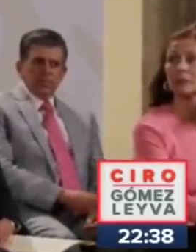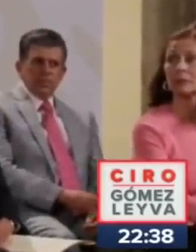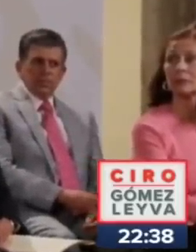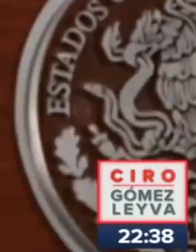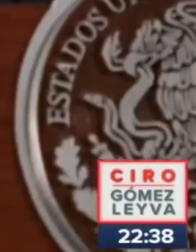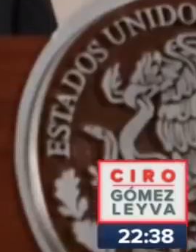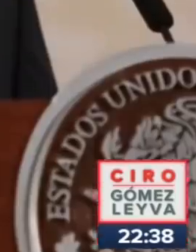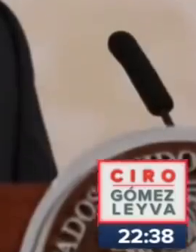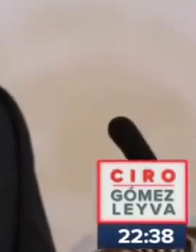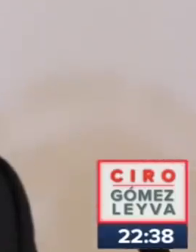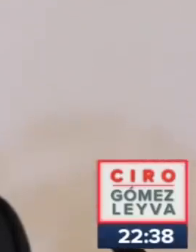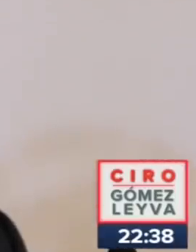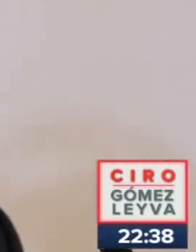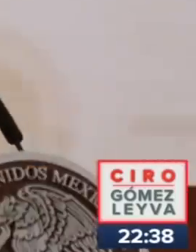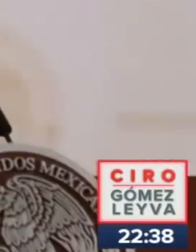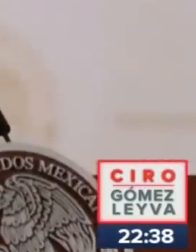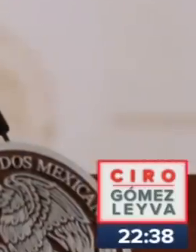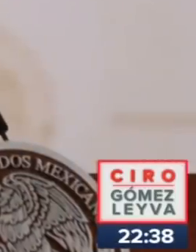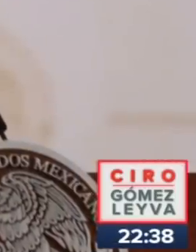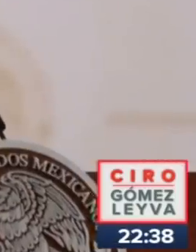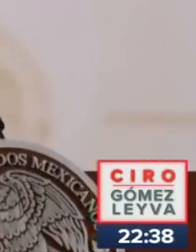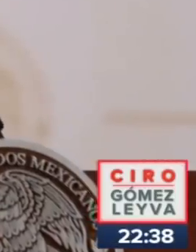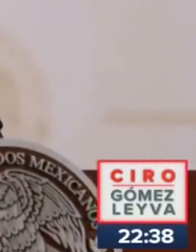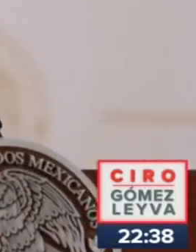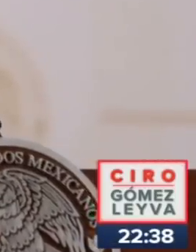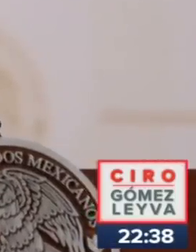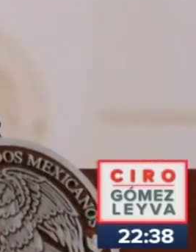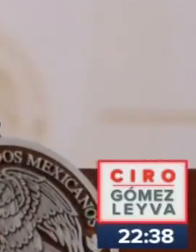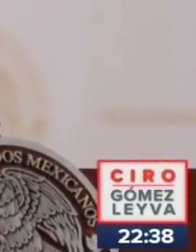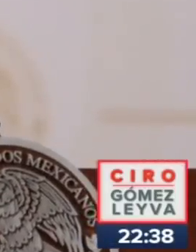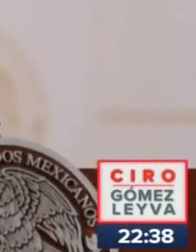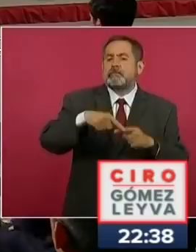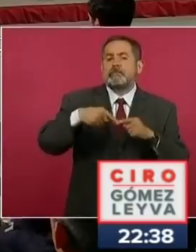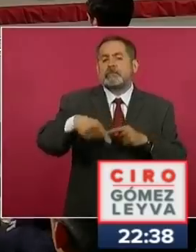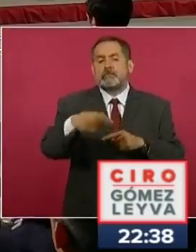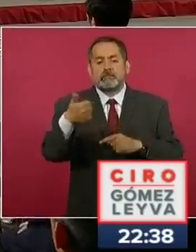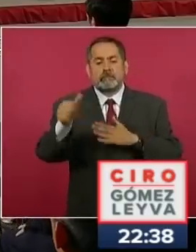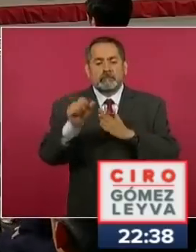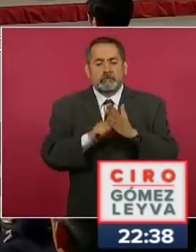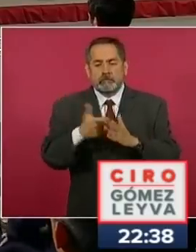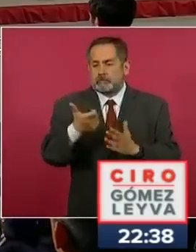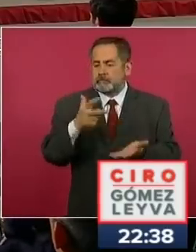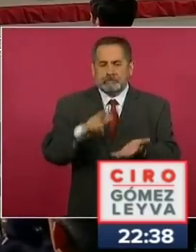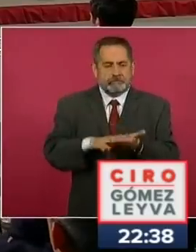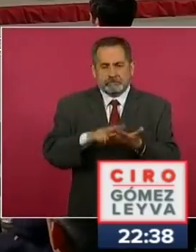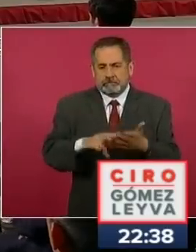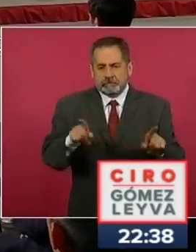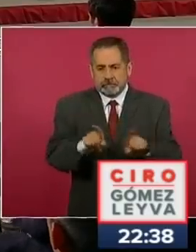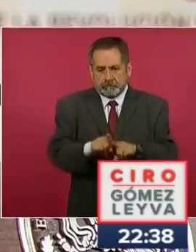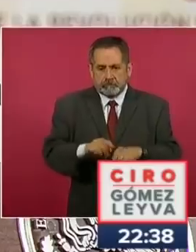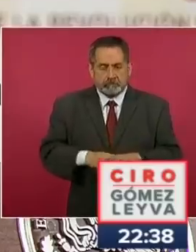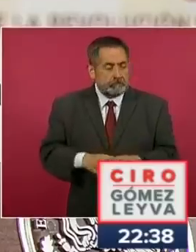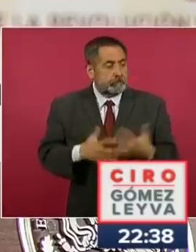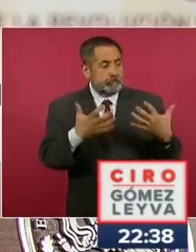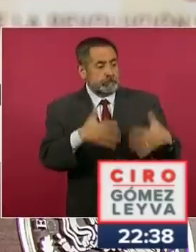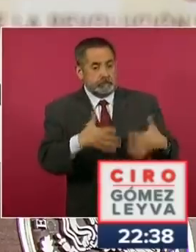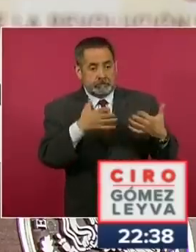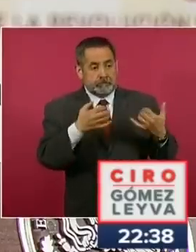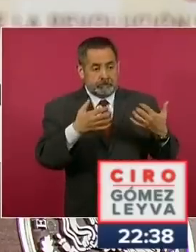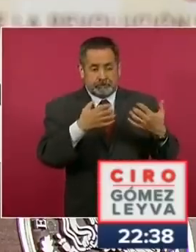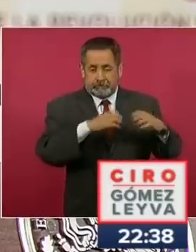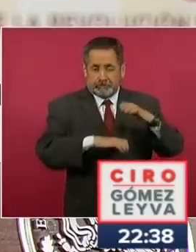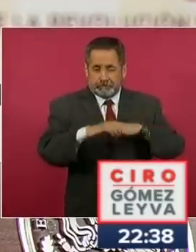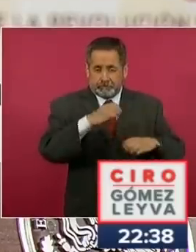concertación, según lo descrito por un sonriente secretario de Hacienda. Las industrias van a tener la